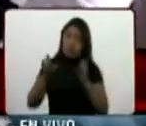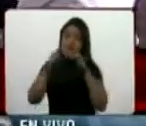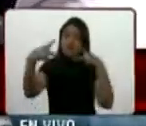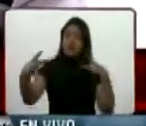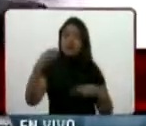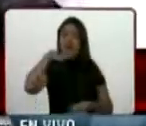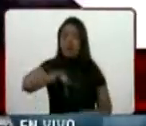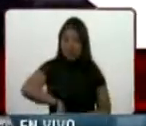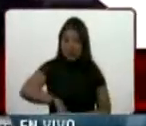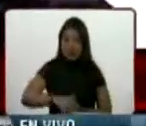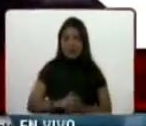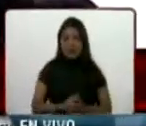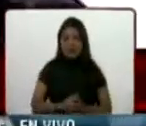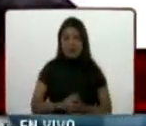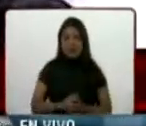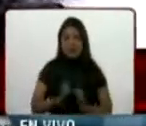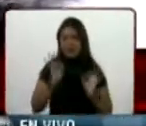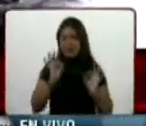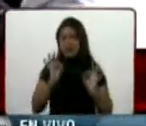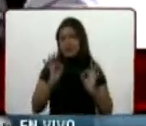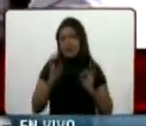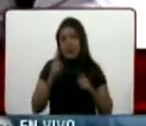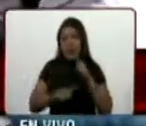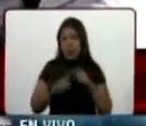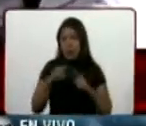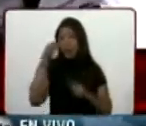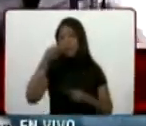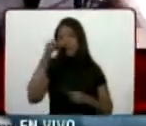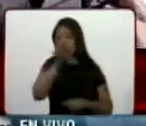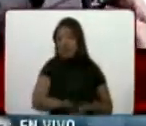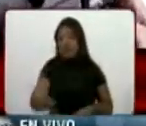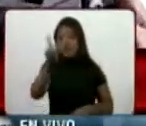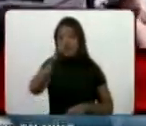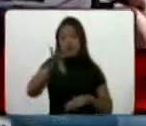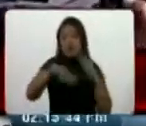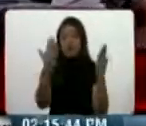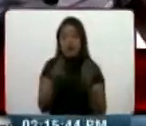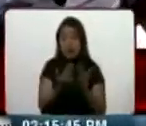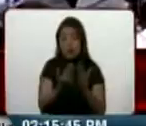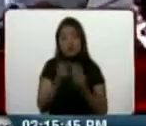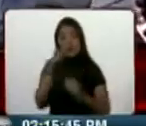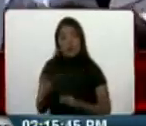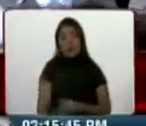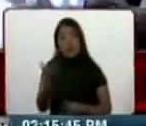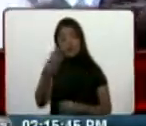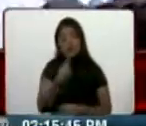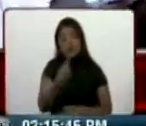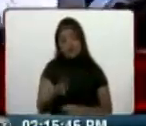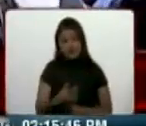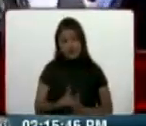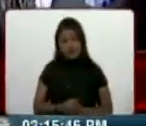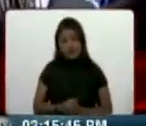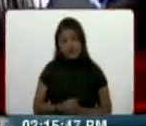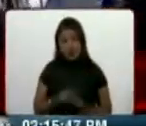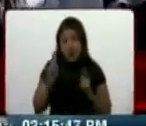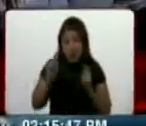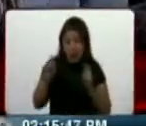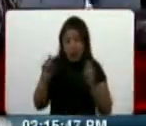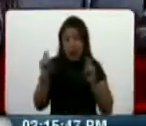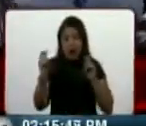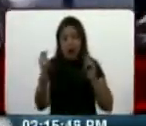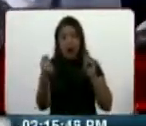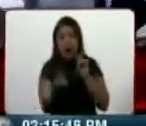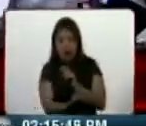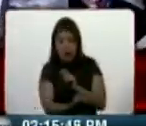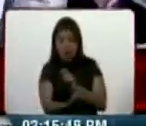historia, genera gran expectativa en Venezuela y en el resto del mundo. Es importante destacar que los cambios que ha vivido, que